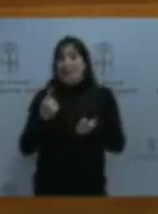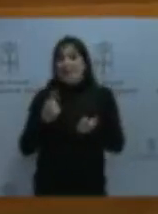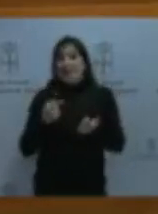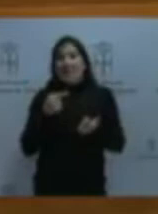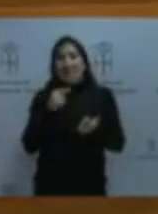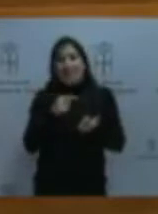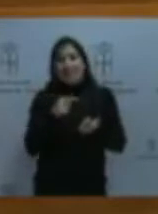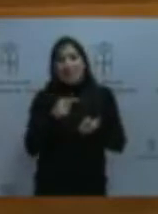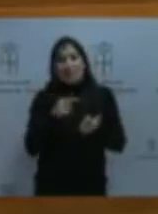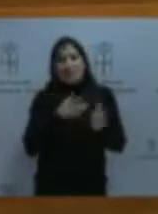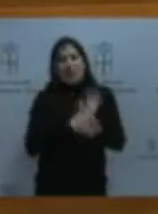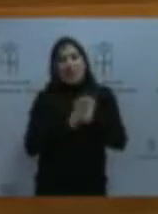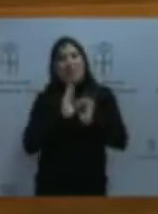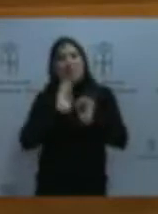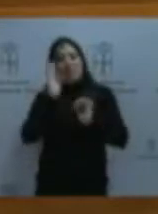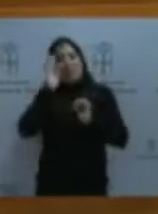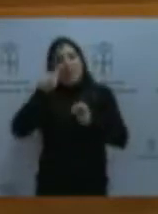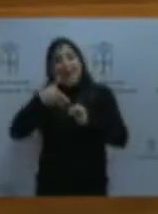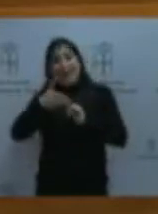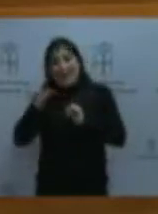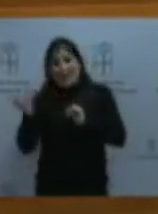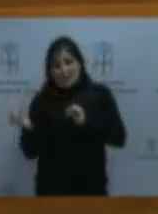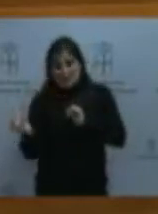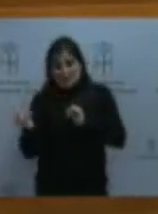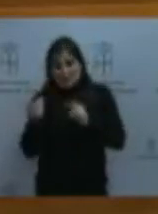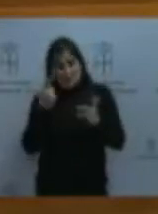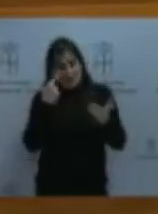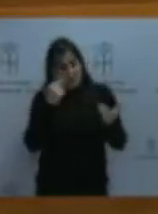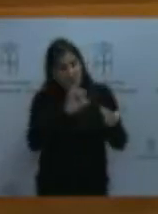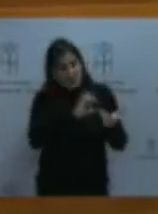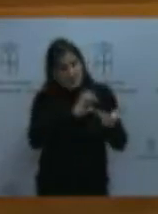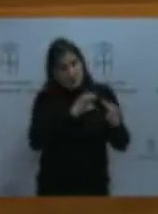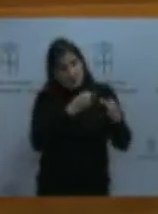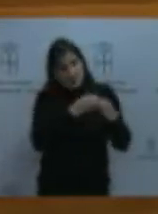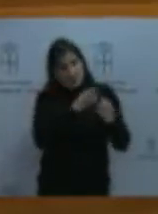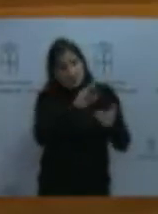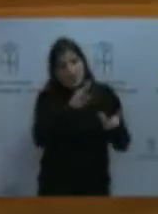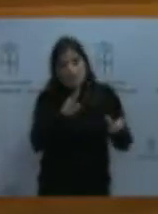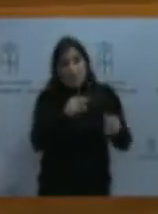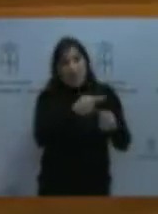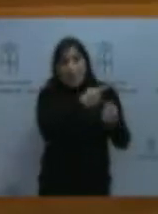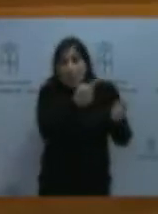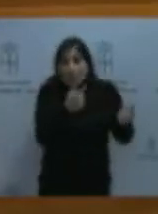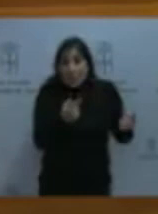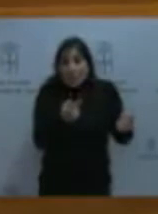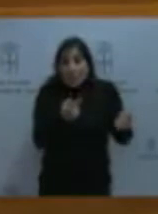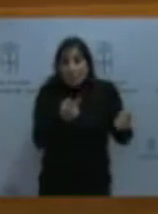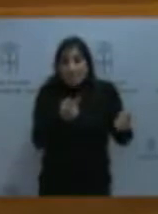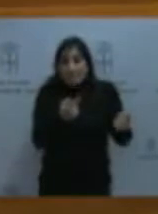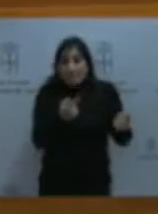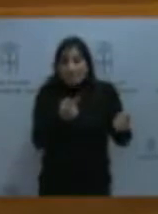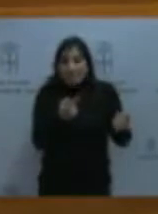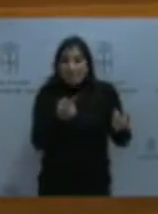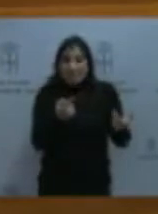Miren, señorías del PP, ustedes no son capaces de dibujar el mapa de Asturias al